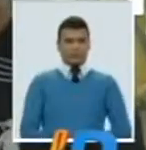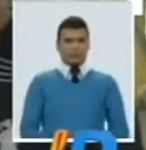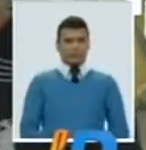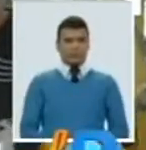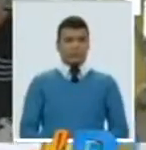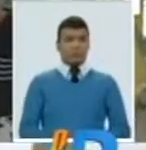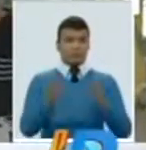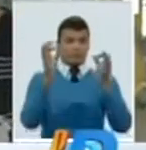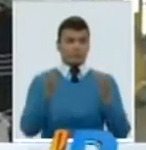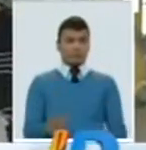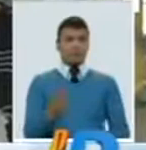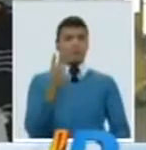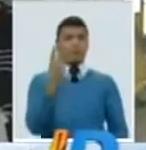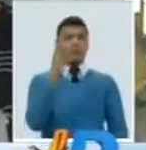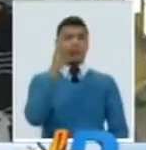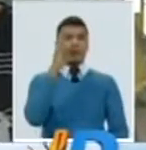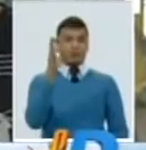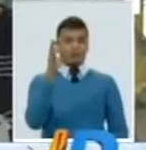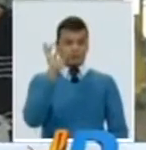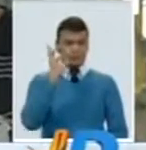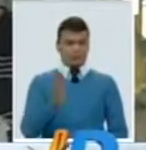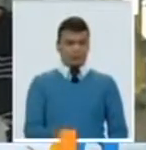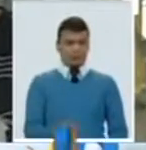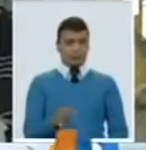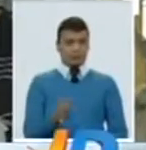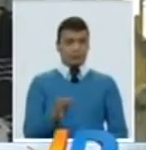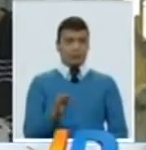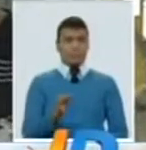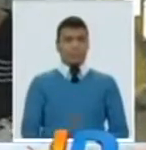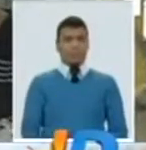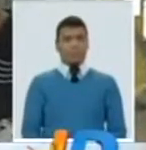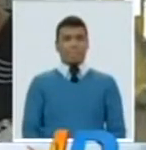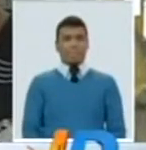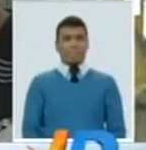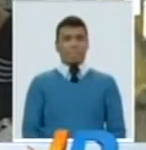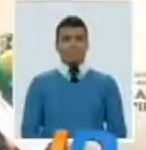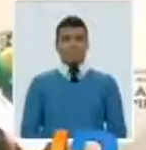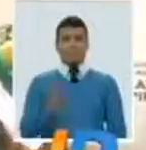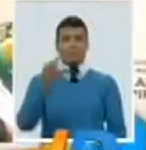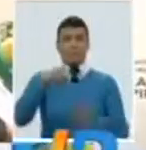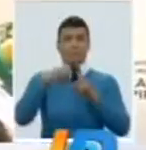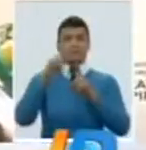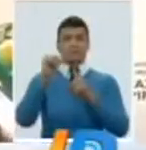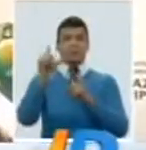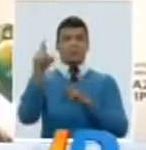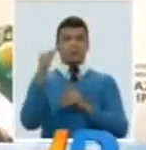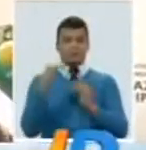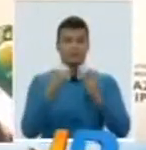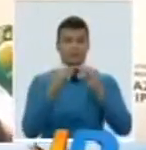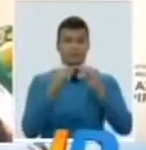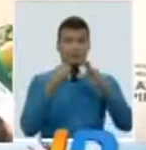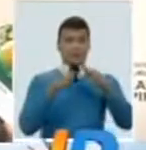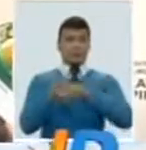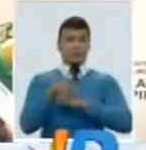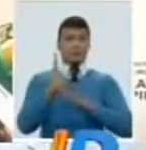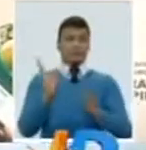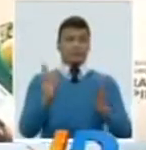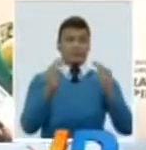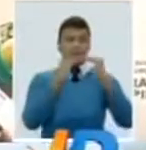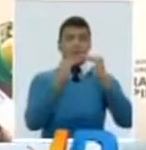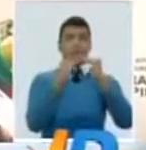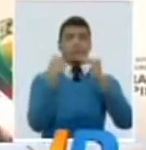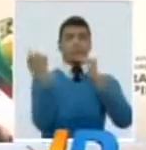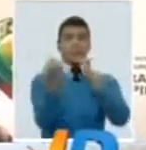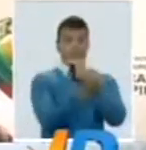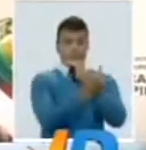Tengo entendido que eran 3 y avalaron a mi tío ahí en la casa. Hubo una riña en la parte externa de la